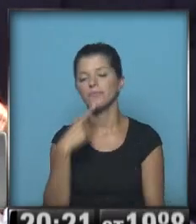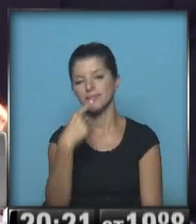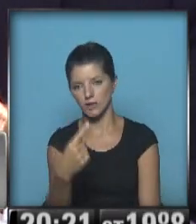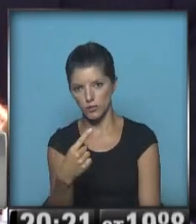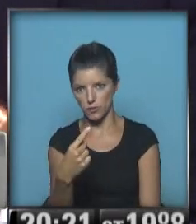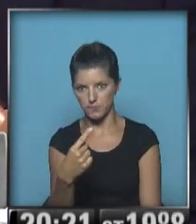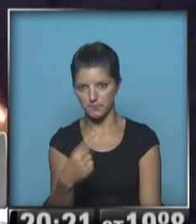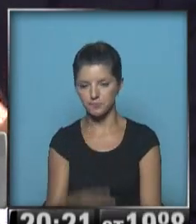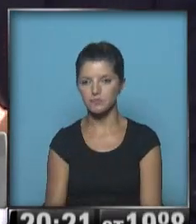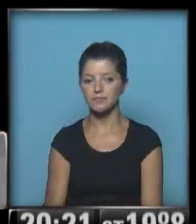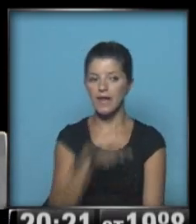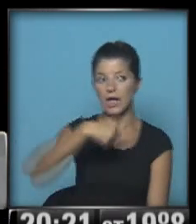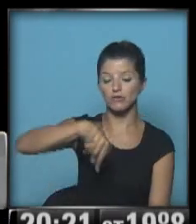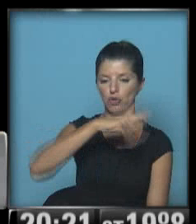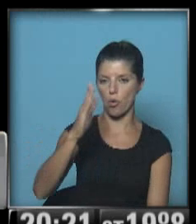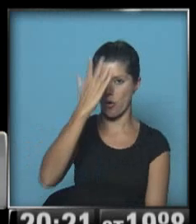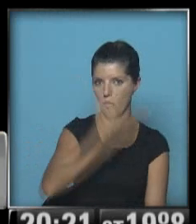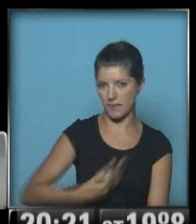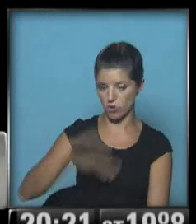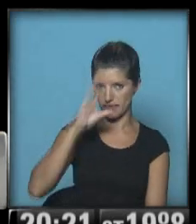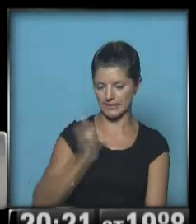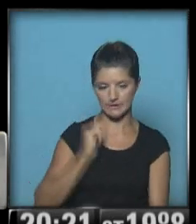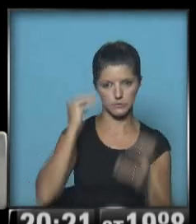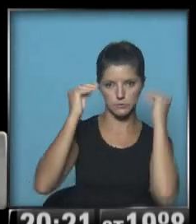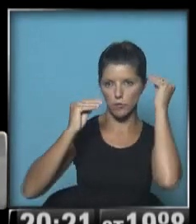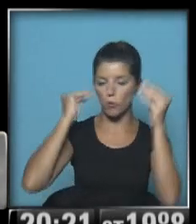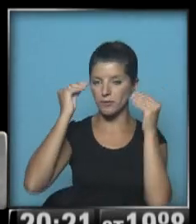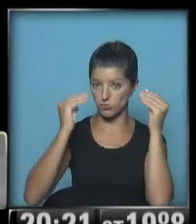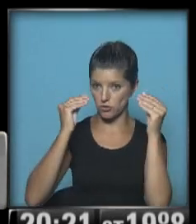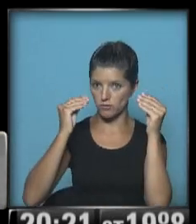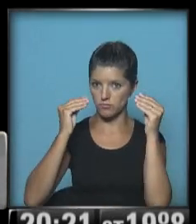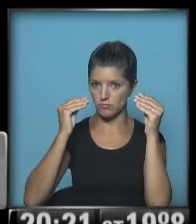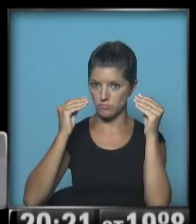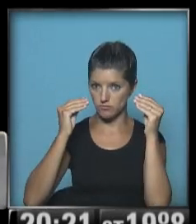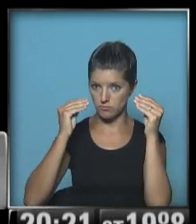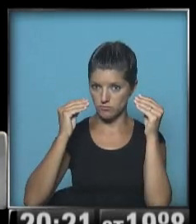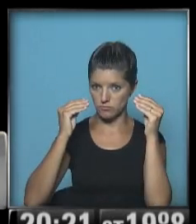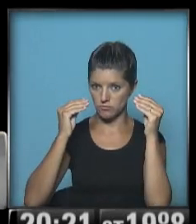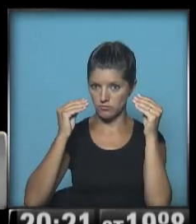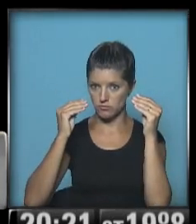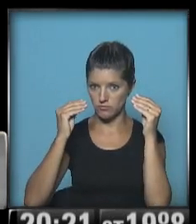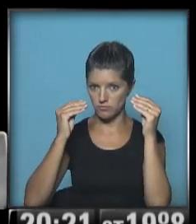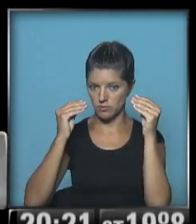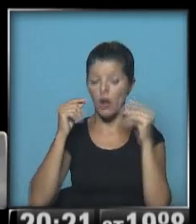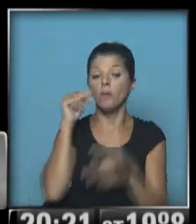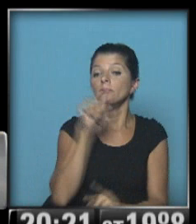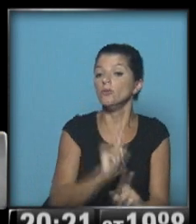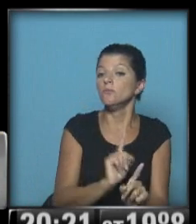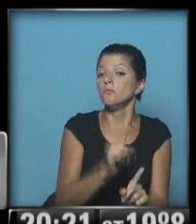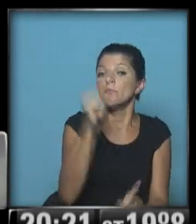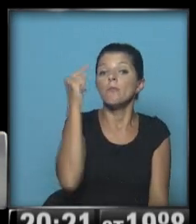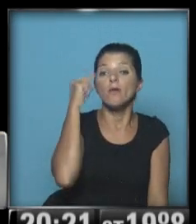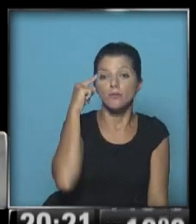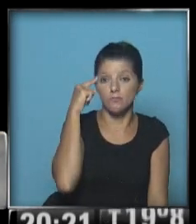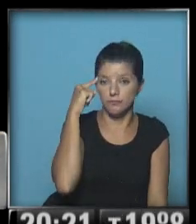sea la preocupación de ellos básicamente Es que la lo que ellos creían que era lo